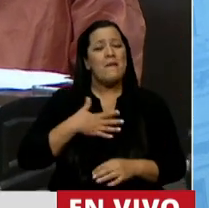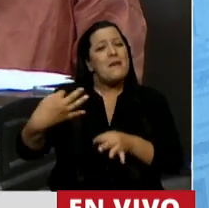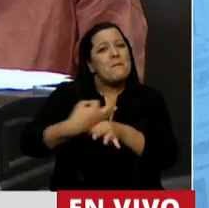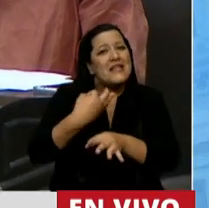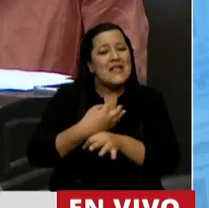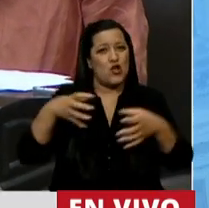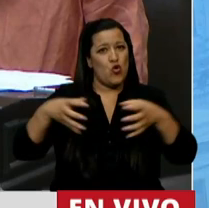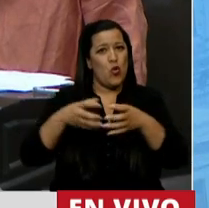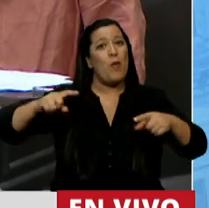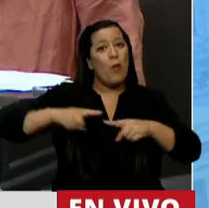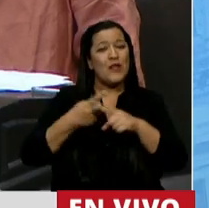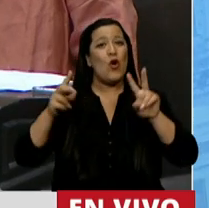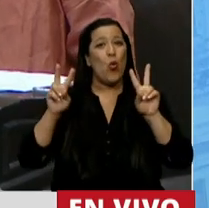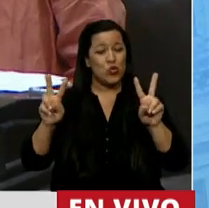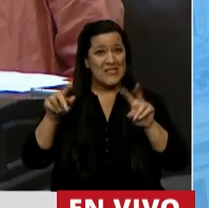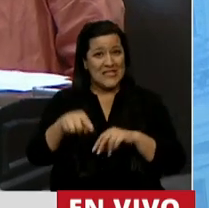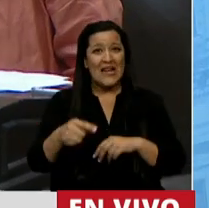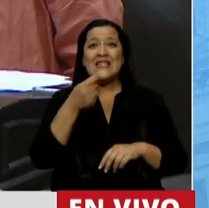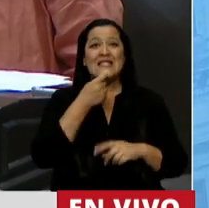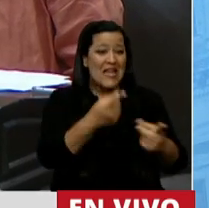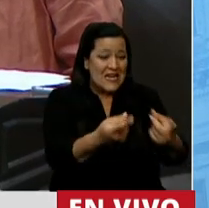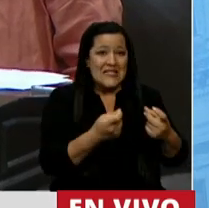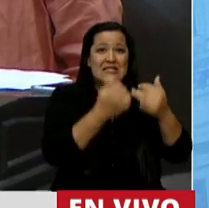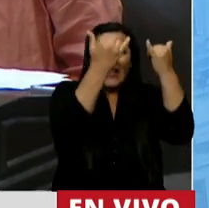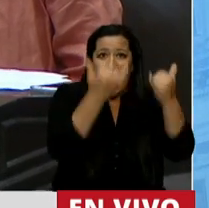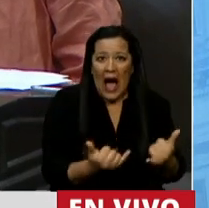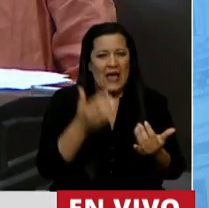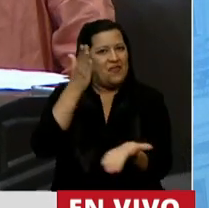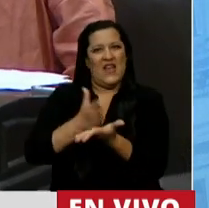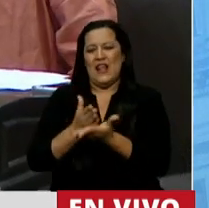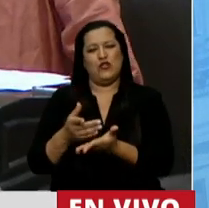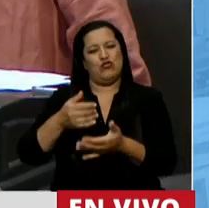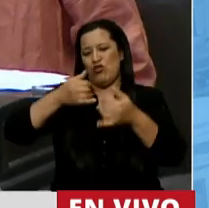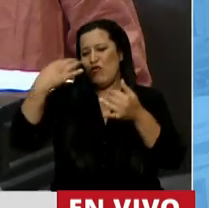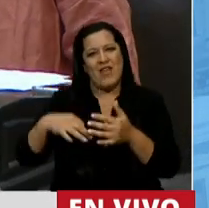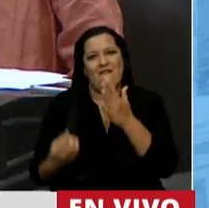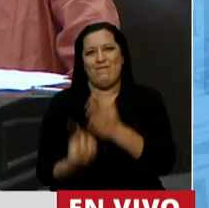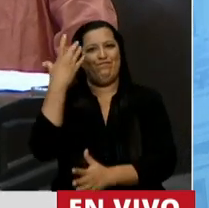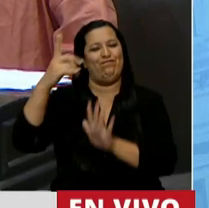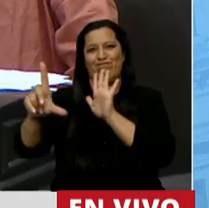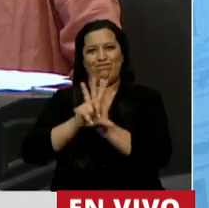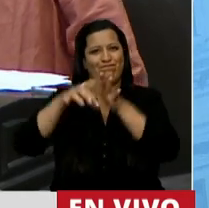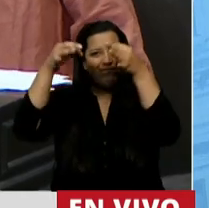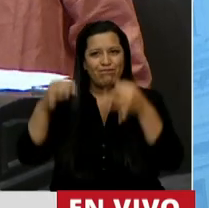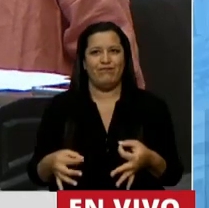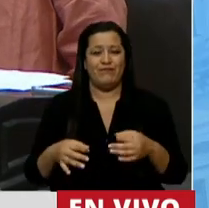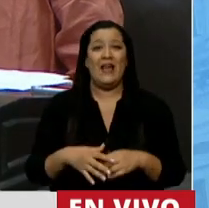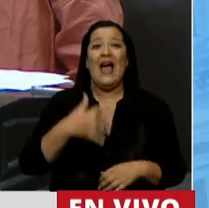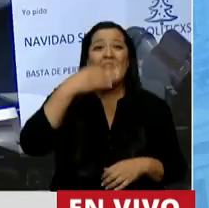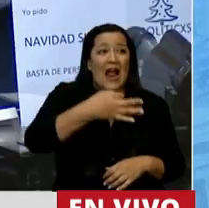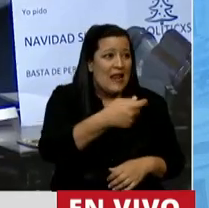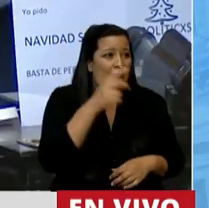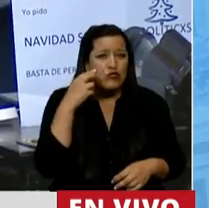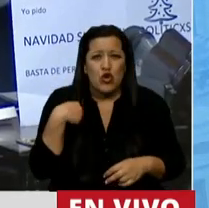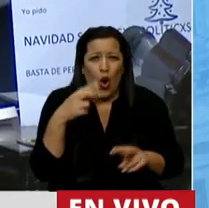en mi partido, el Partido Justicialista, que donde existe una necesidad nace un derecho y que la única verdad es la realidad. Bajo esa realidad